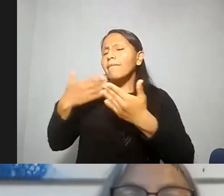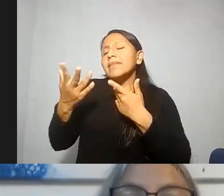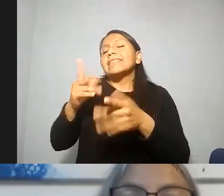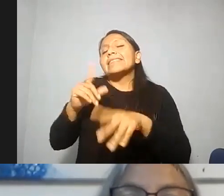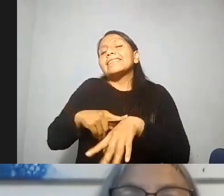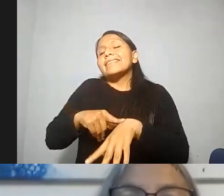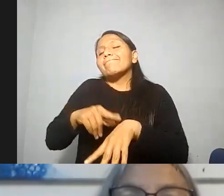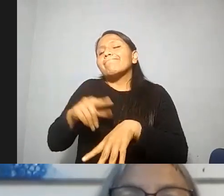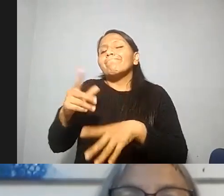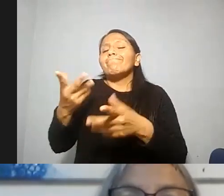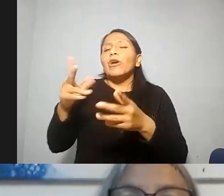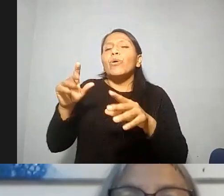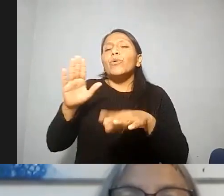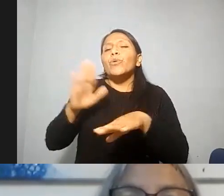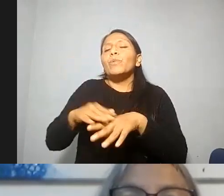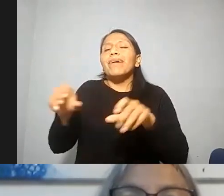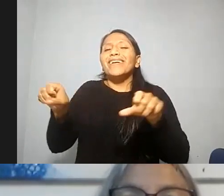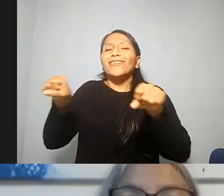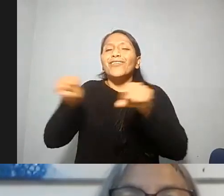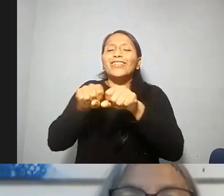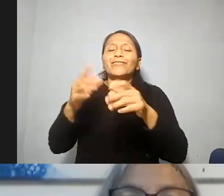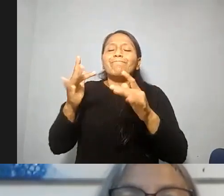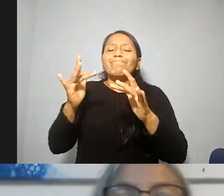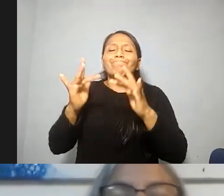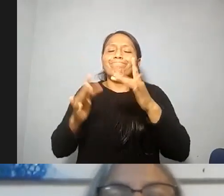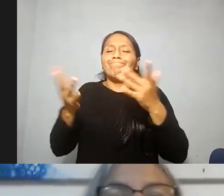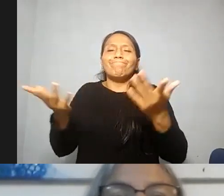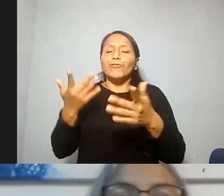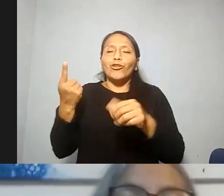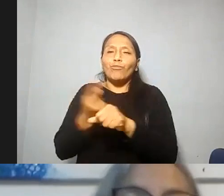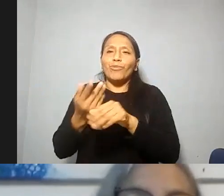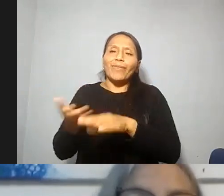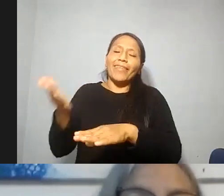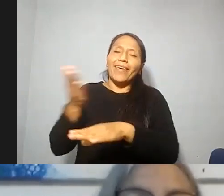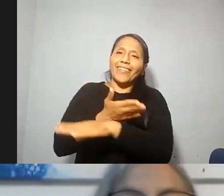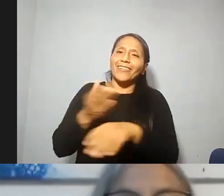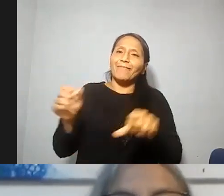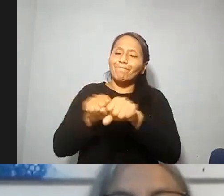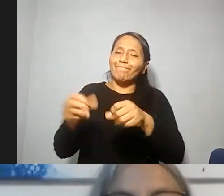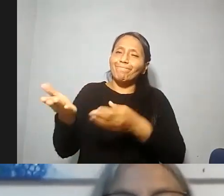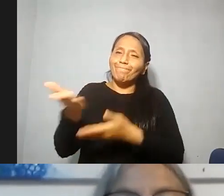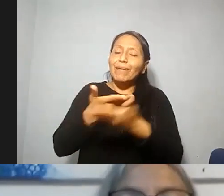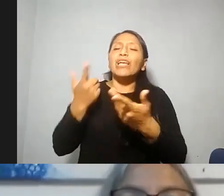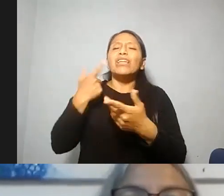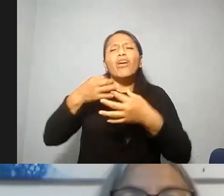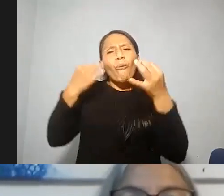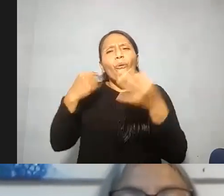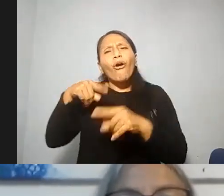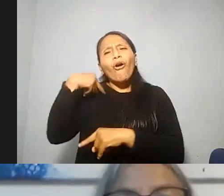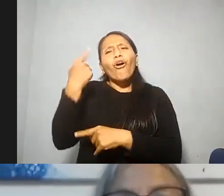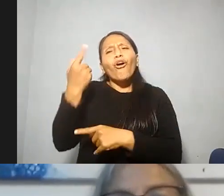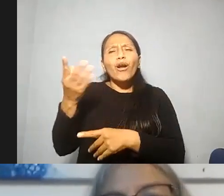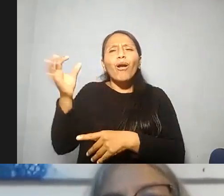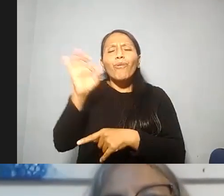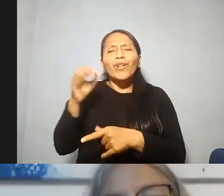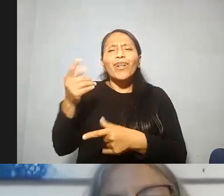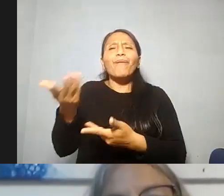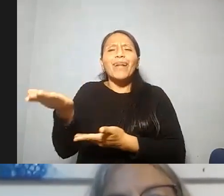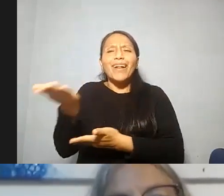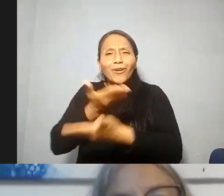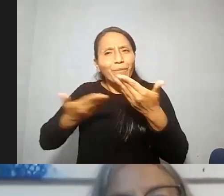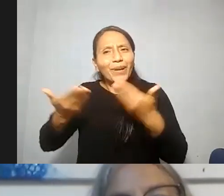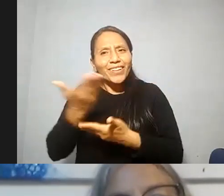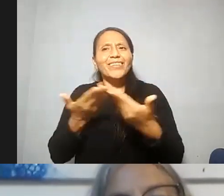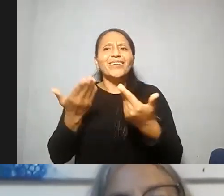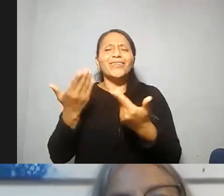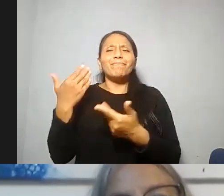de conexión, bueno, no pude conectarme anteriormente, pero bueno, seguramente va a haber otra oportunidad, otra ocasión para seguir compartiendo, para